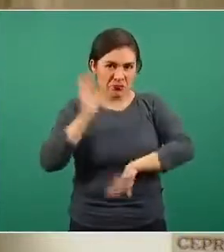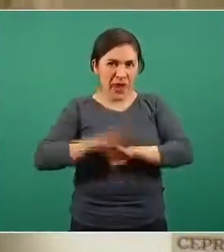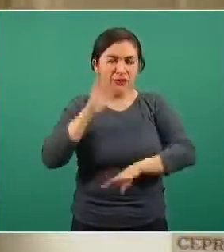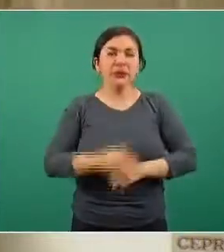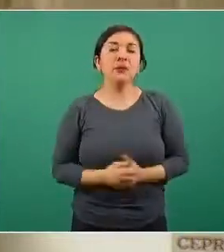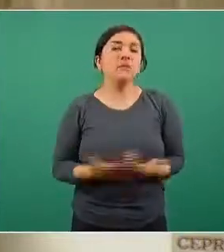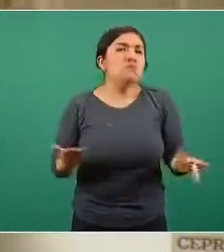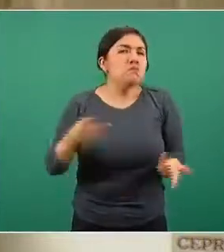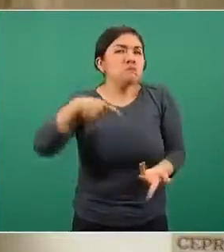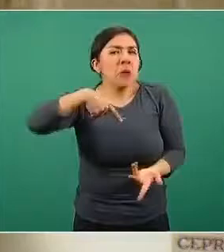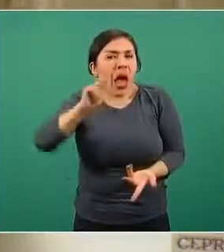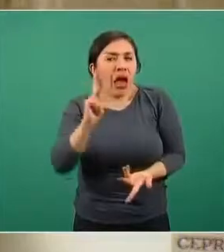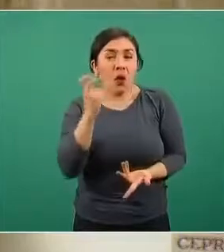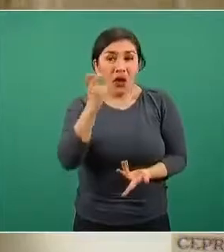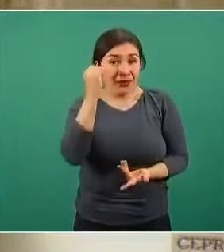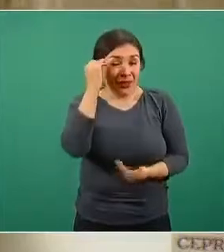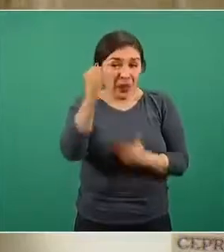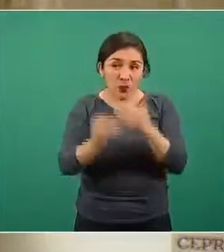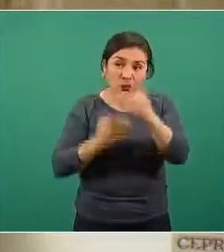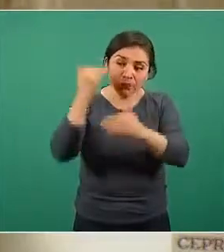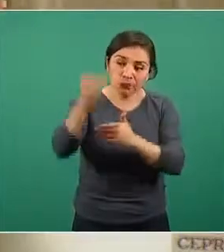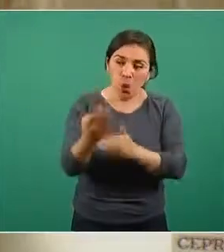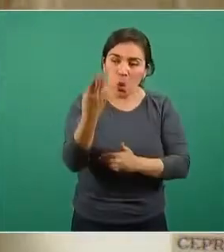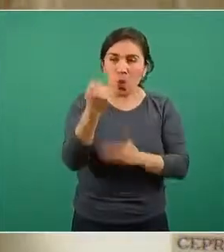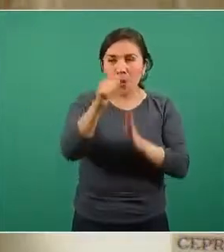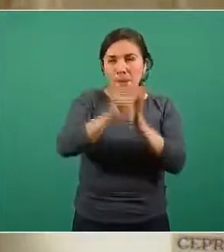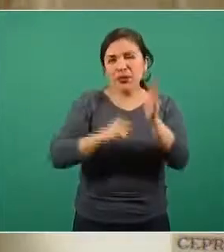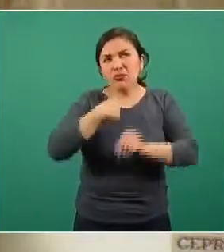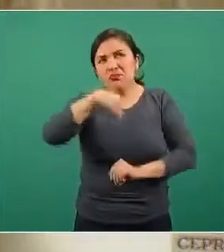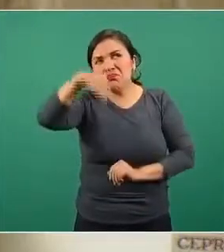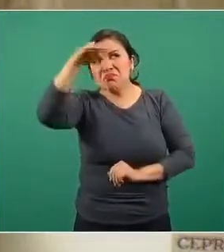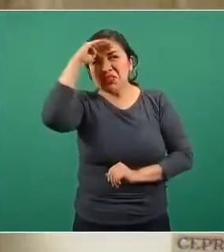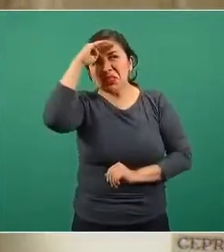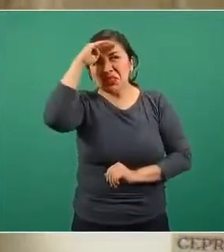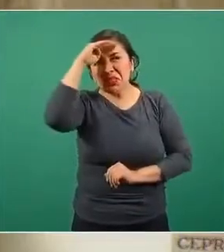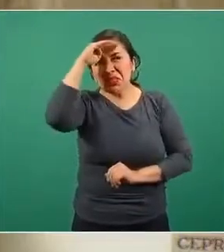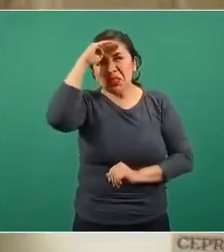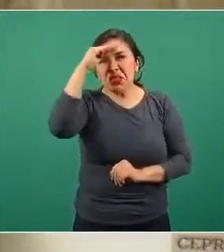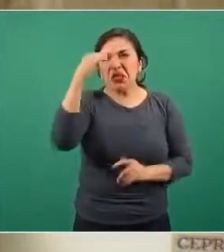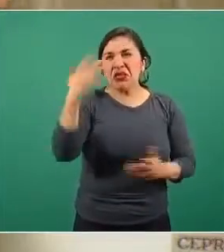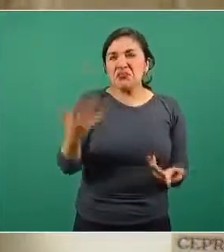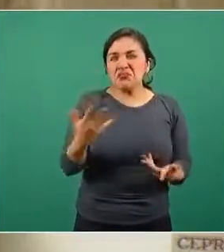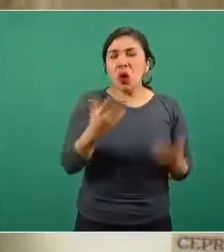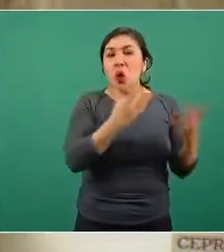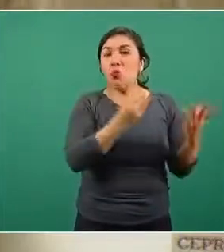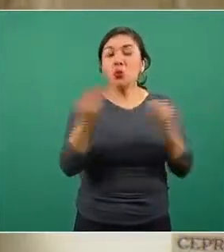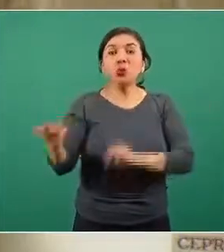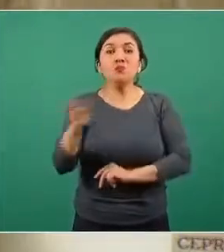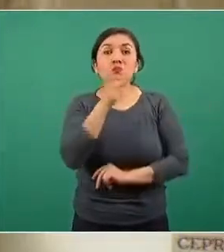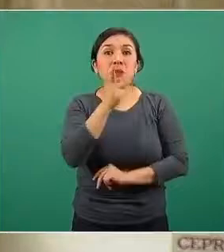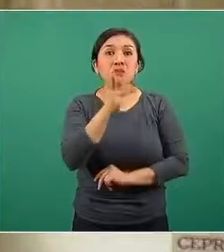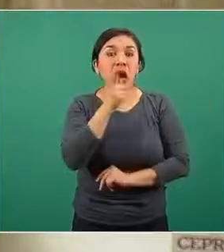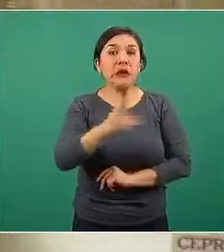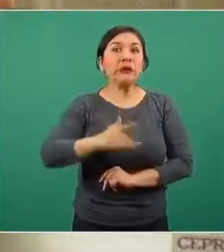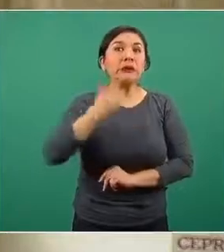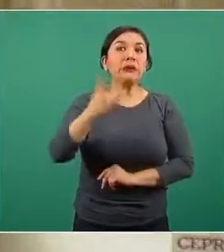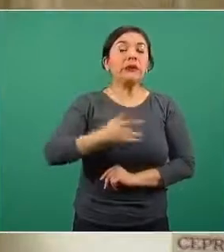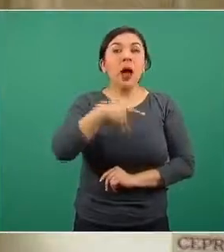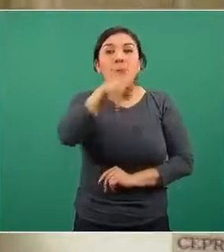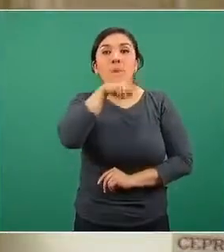¿no? Pero para ese entonces me imagino que muchos papás van a estar preocupados por